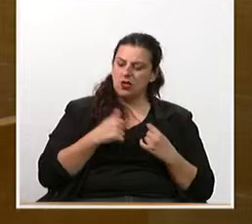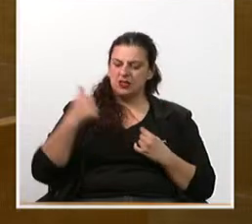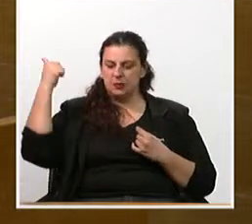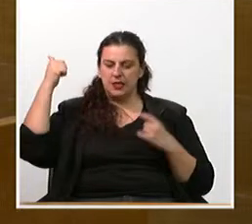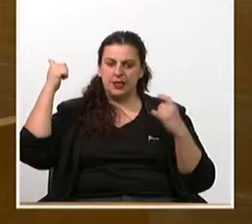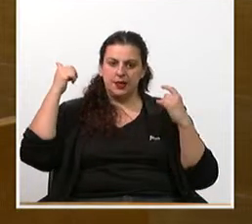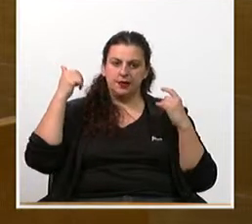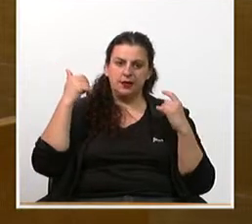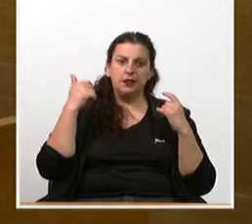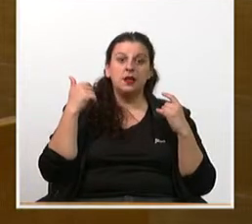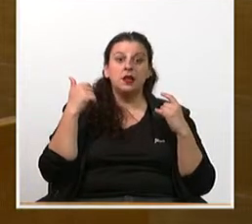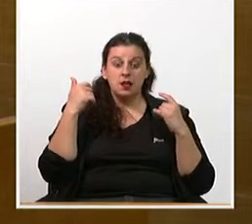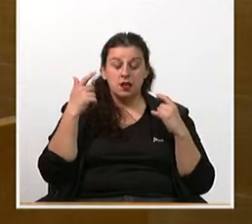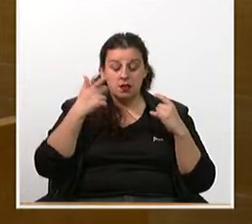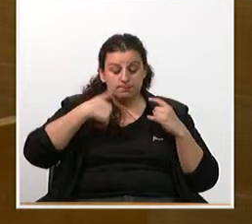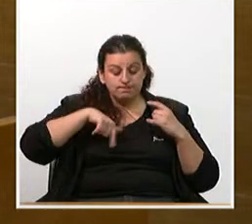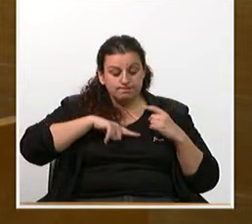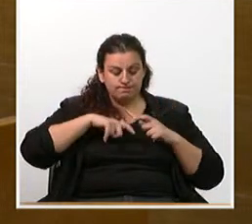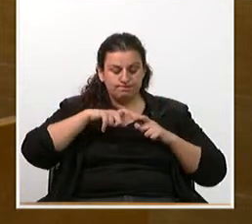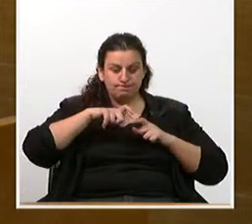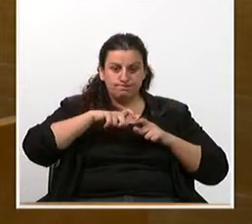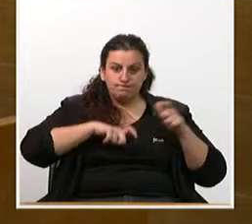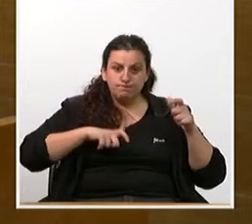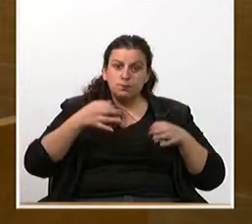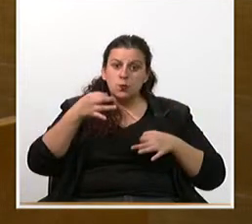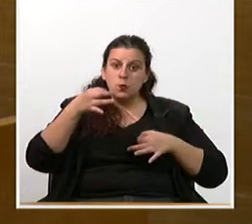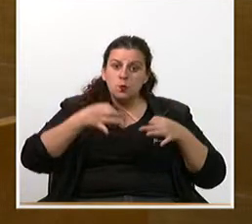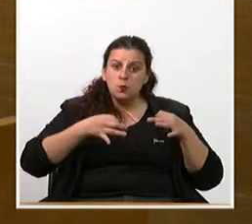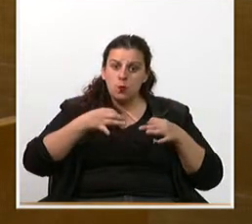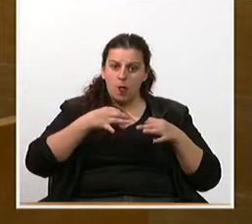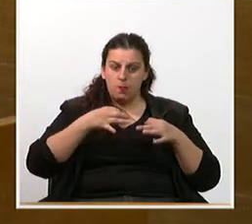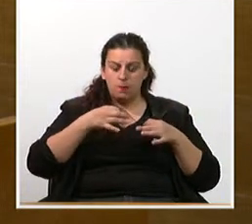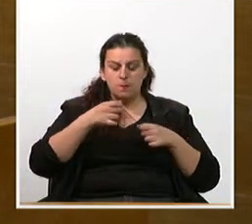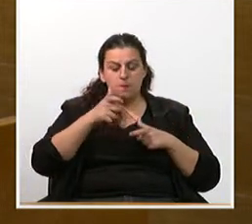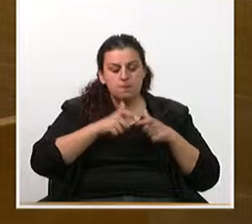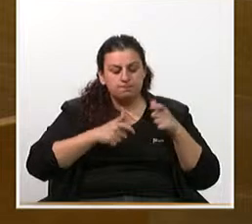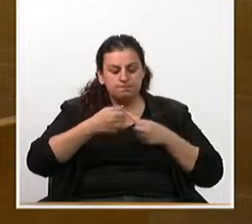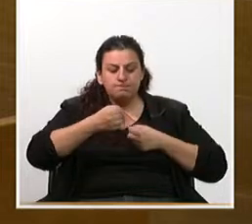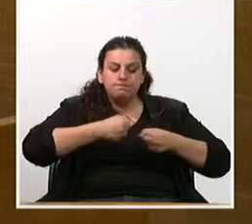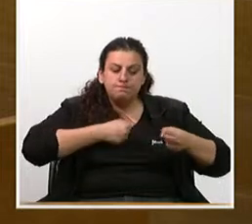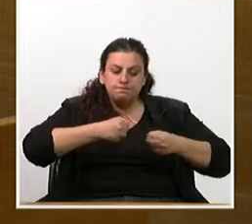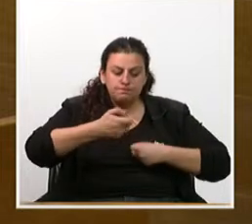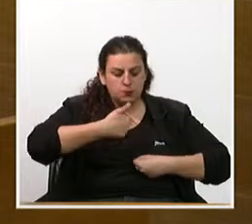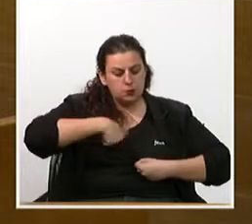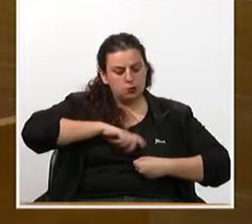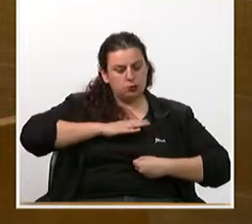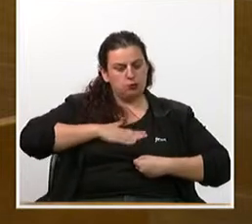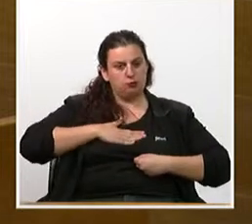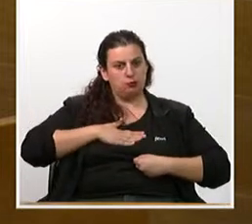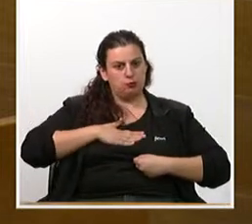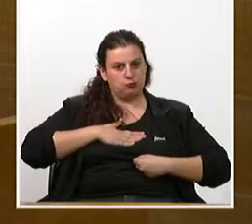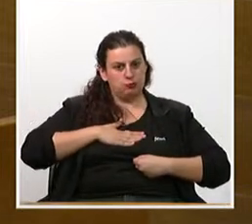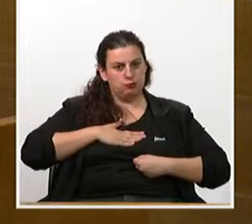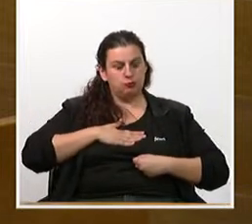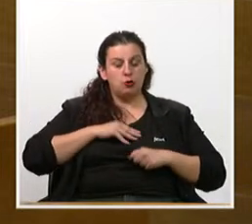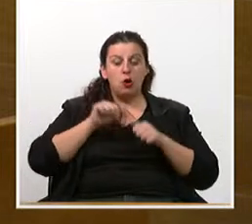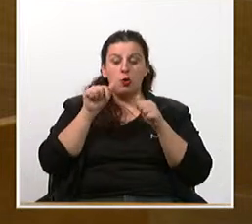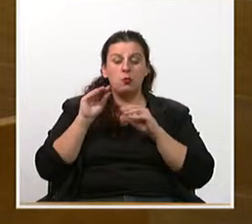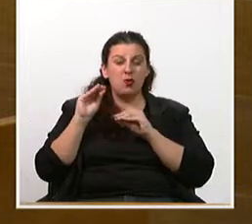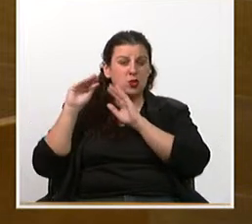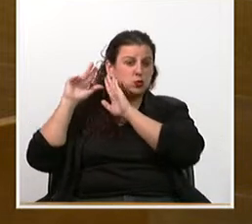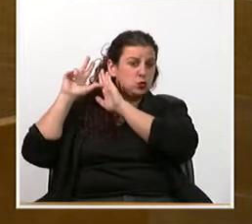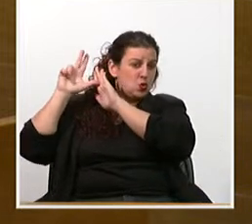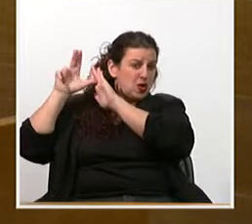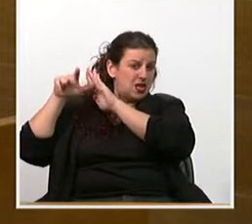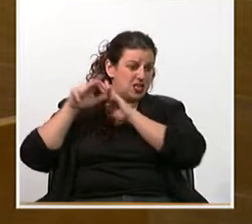refuerzo de las plantillas por parte de los en los juzgados por parte del gobierno del cambio frente a su modelo de retrasos irrazonables en los